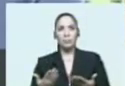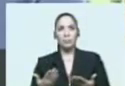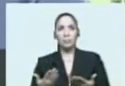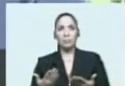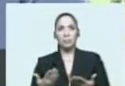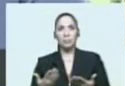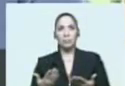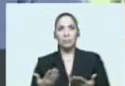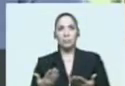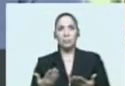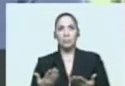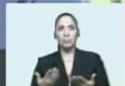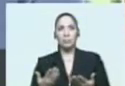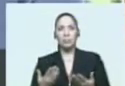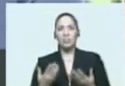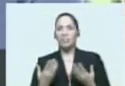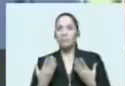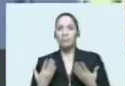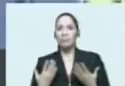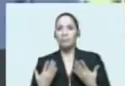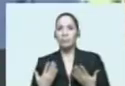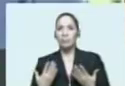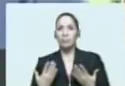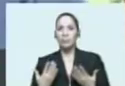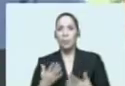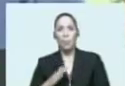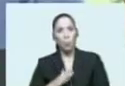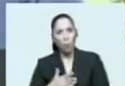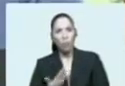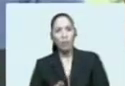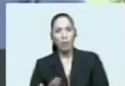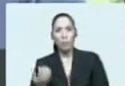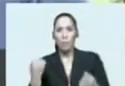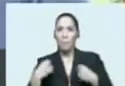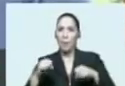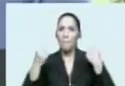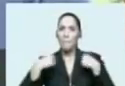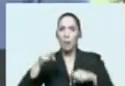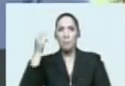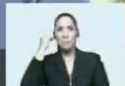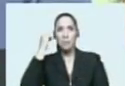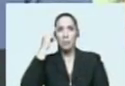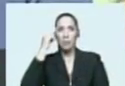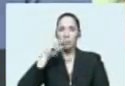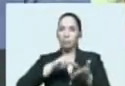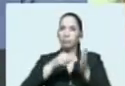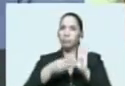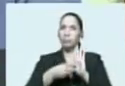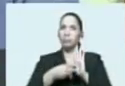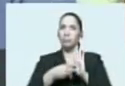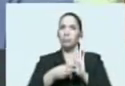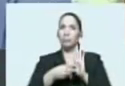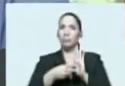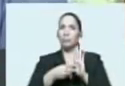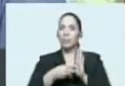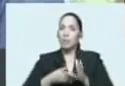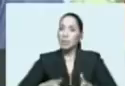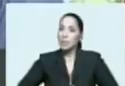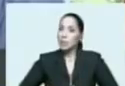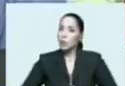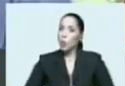que sacar de ese ejercicio de la memoria que significa y significó ser hijo de jorge